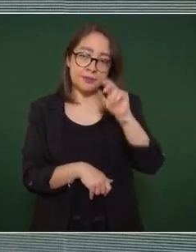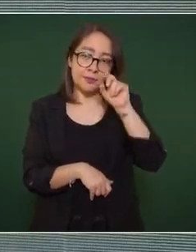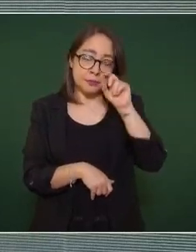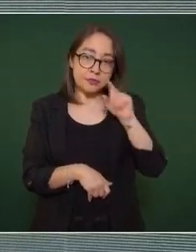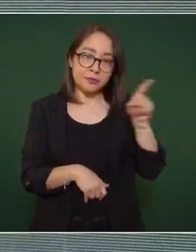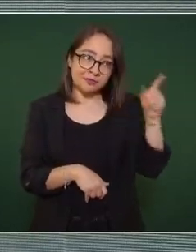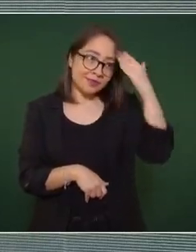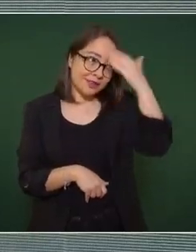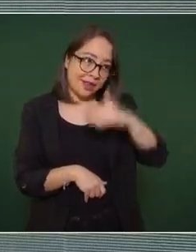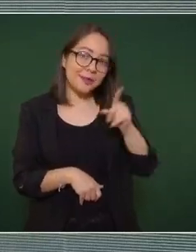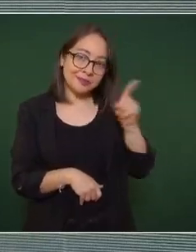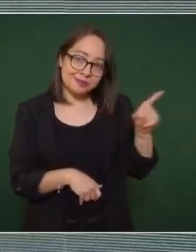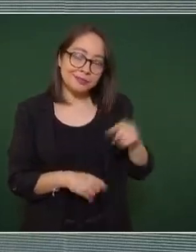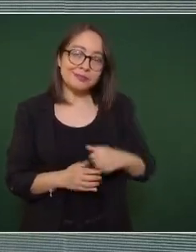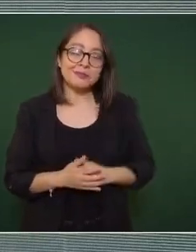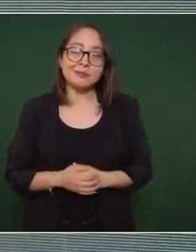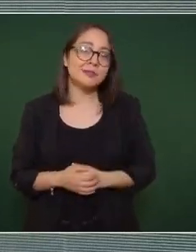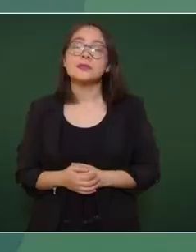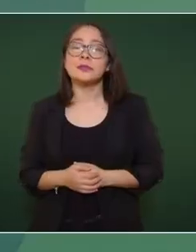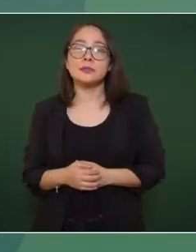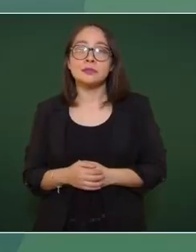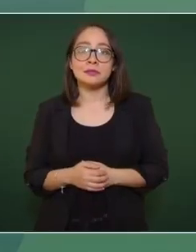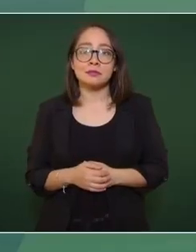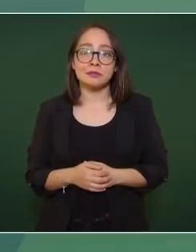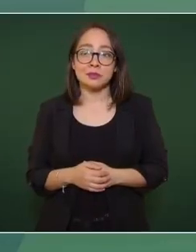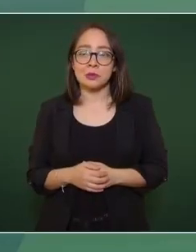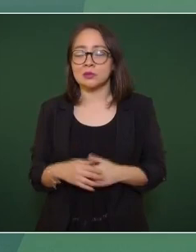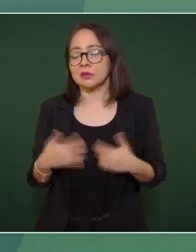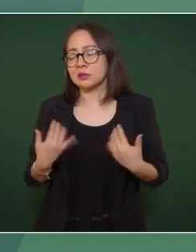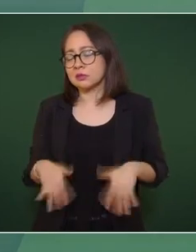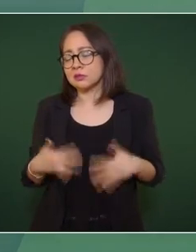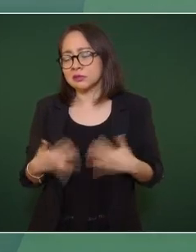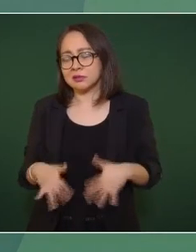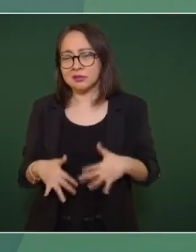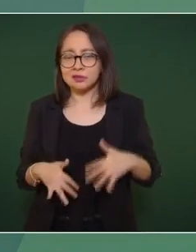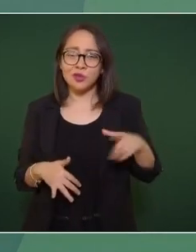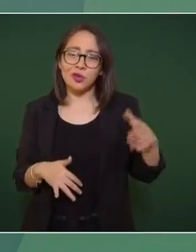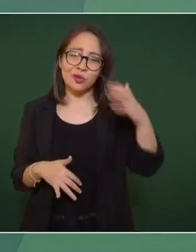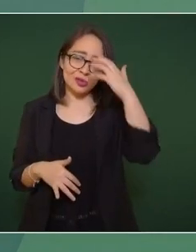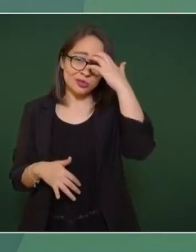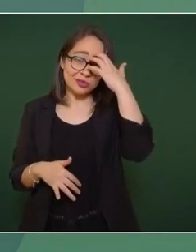sabe de esto y sabe lo que significan las quemaduras,